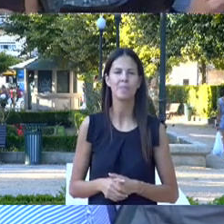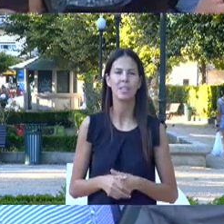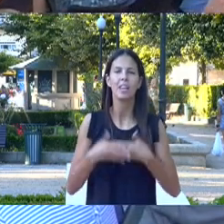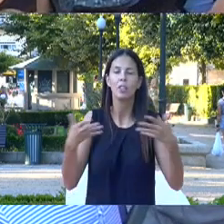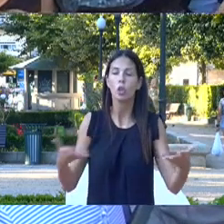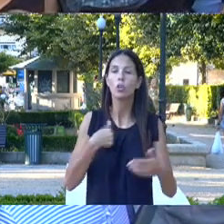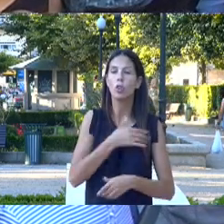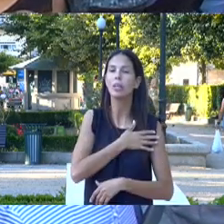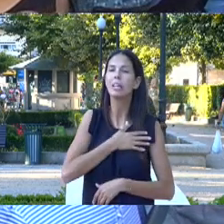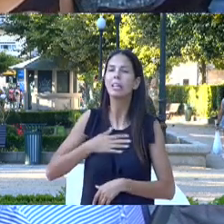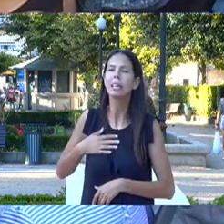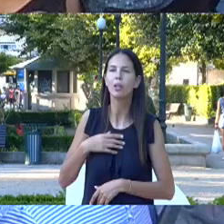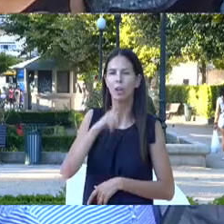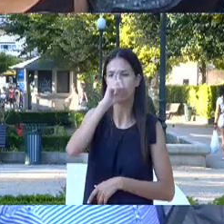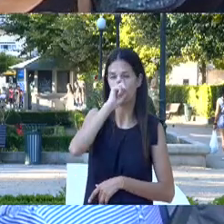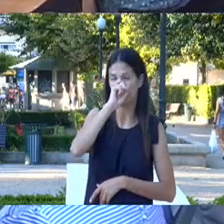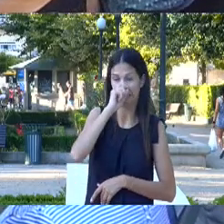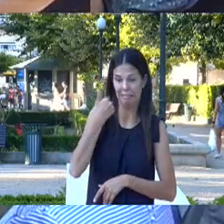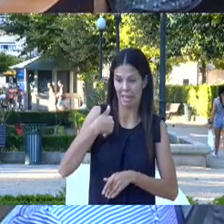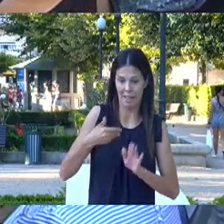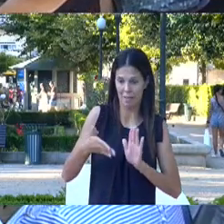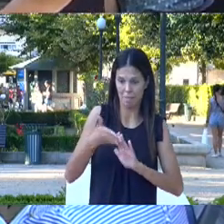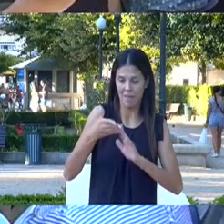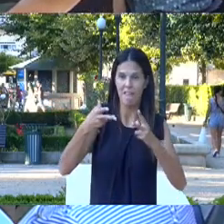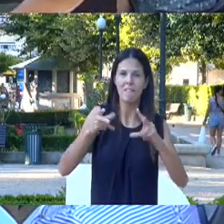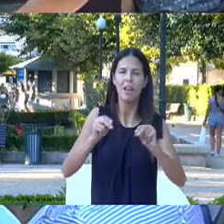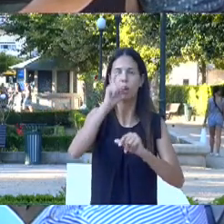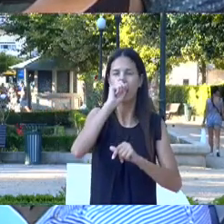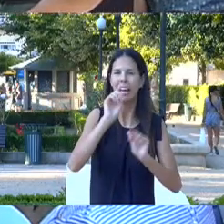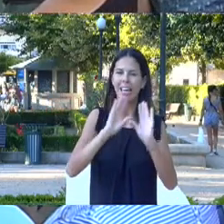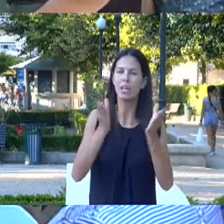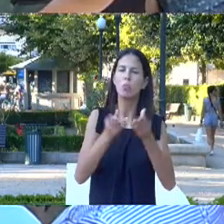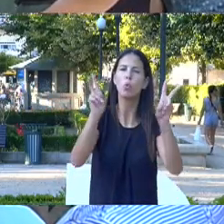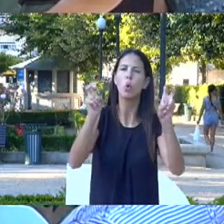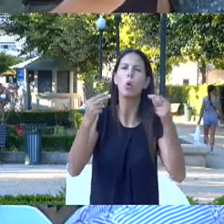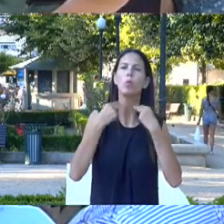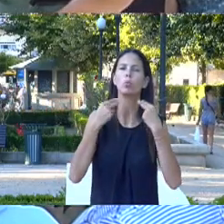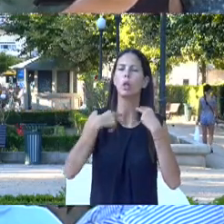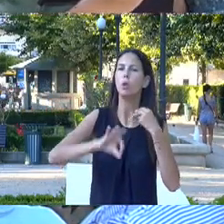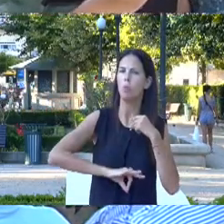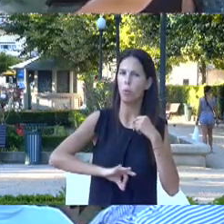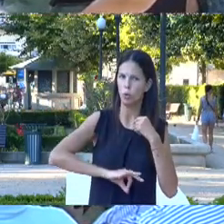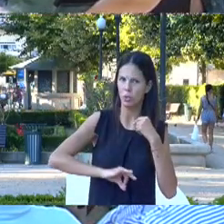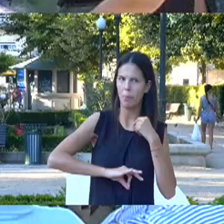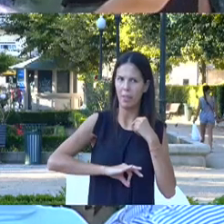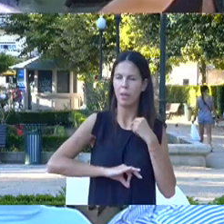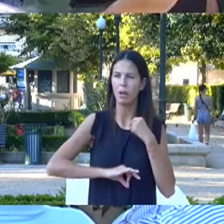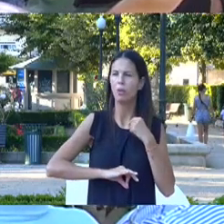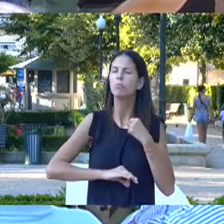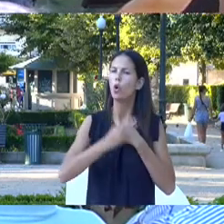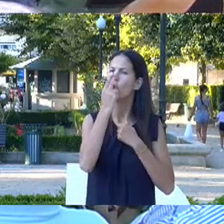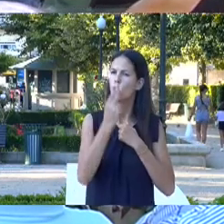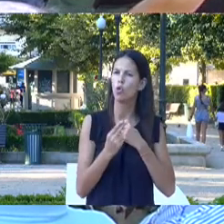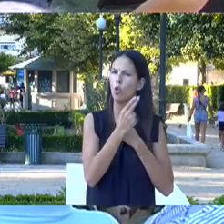Quero simplemente lembrar, e xa para finalizar, lembrar un pouco que o novo equipo da Diputación de Pontevedra ten un firme